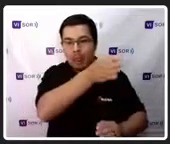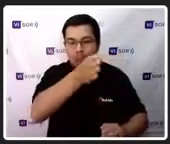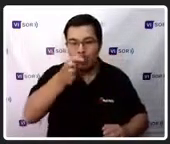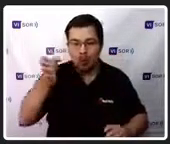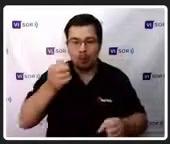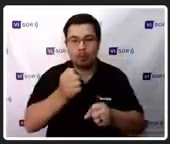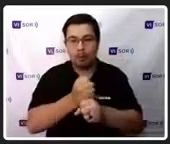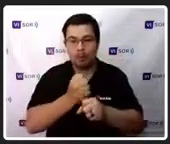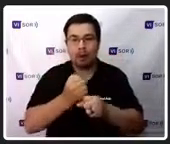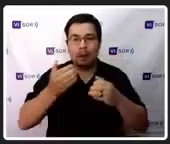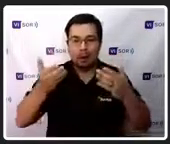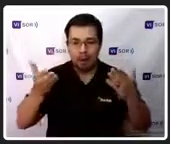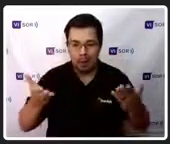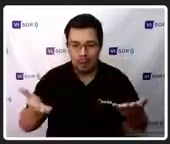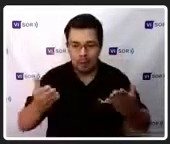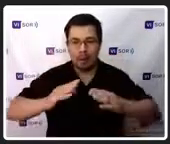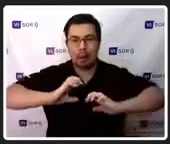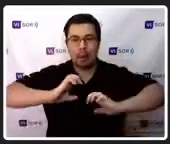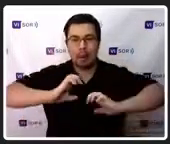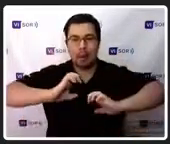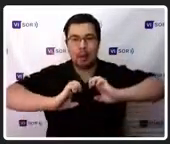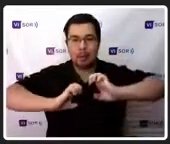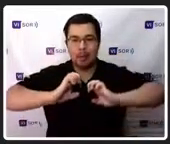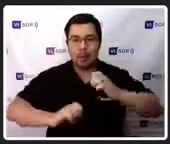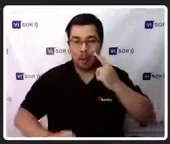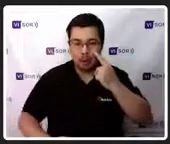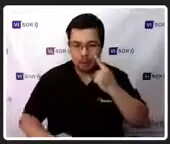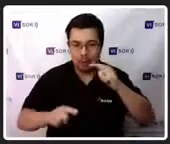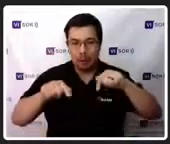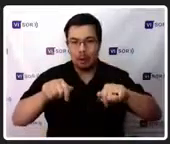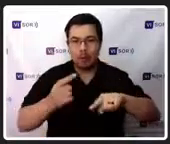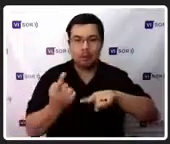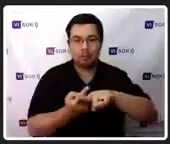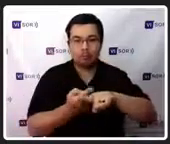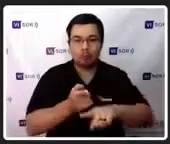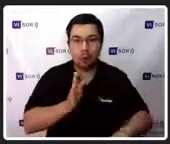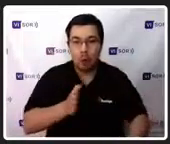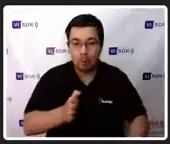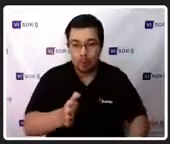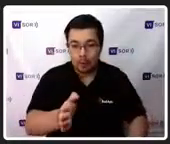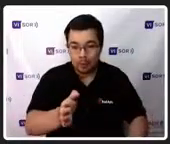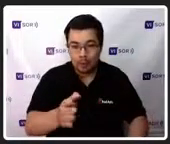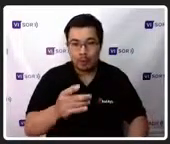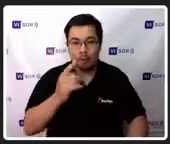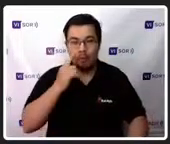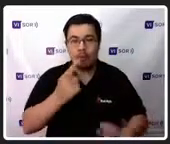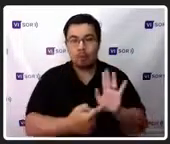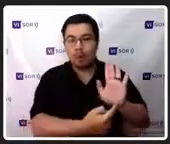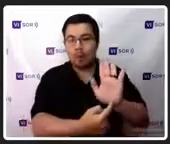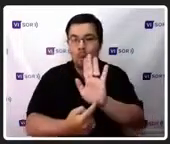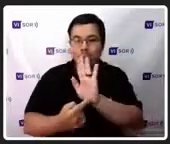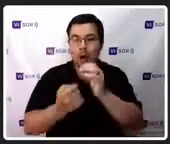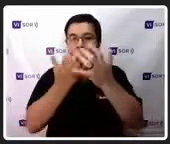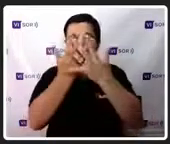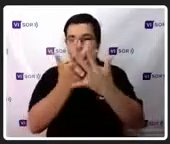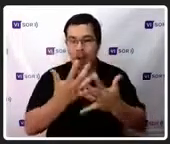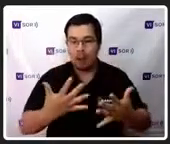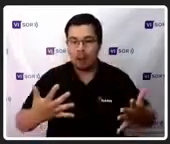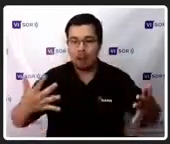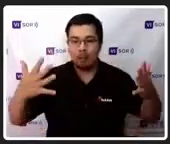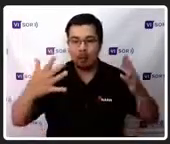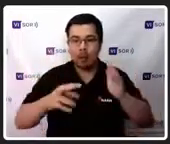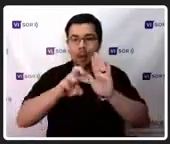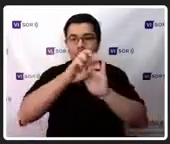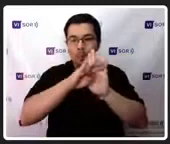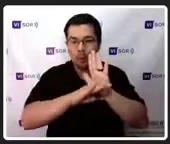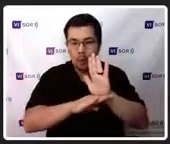Para continuar, vamos a, ¿no es cierto?, a conversar brevemente de la malla, ¿ya?, del programa, ¿no es cierto?, curricular de turismo y hotelería,